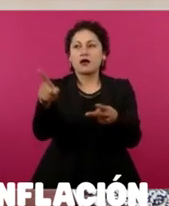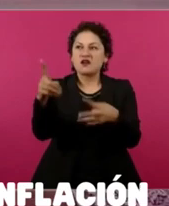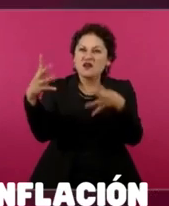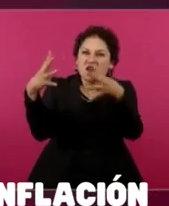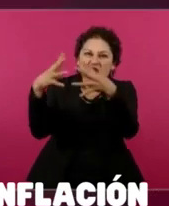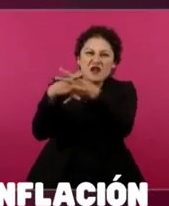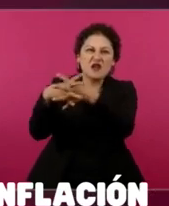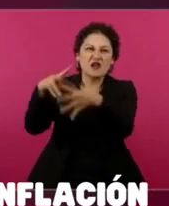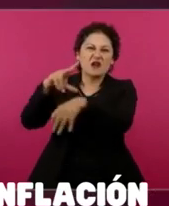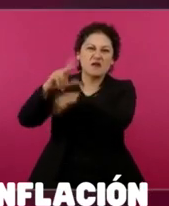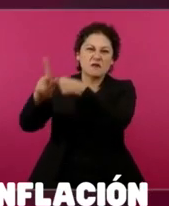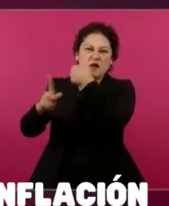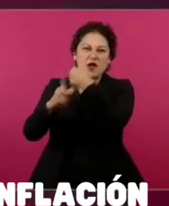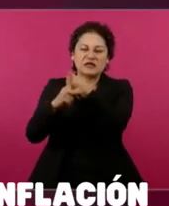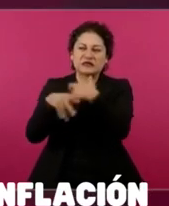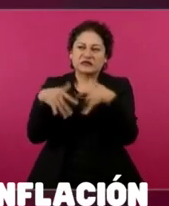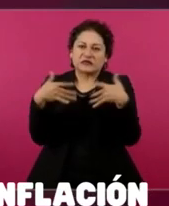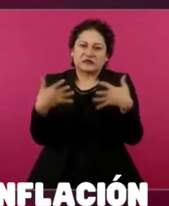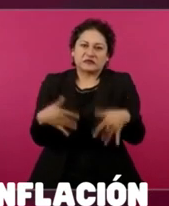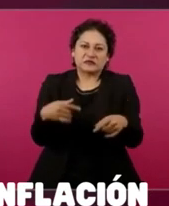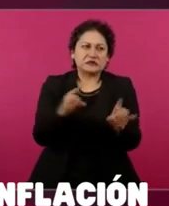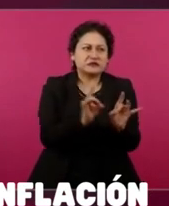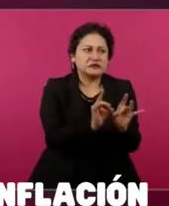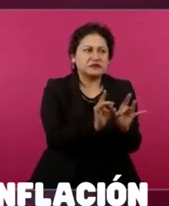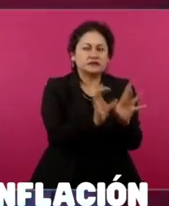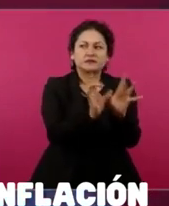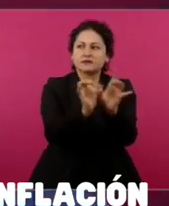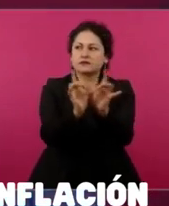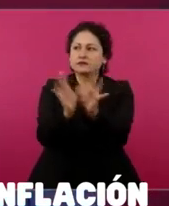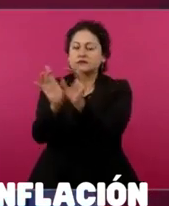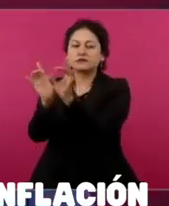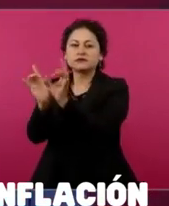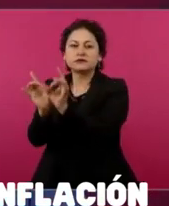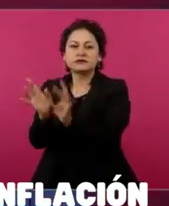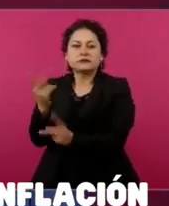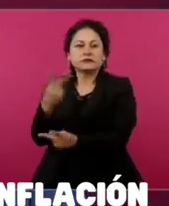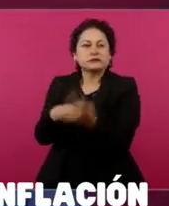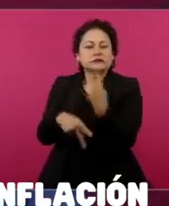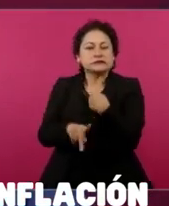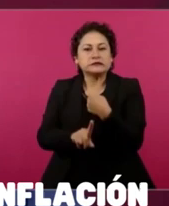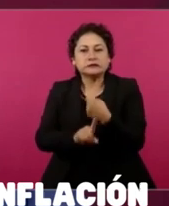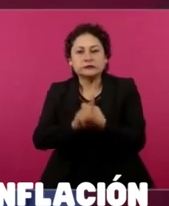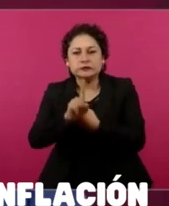Rusia y Ucrania, se ha venido